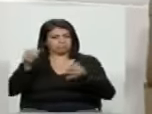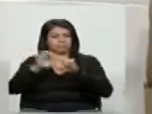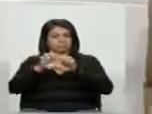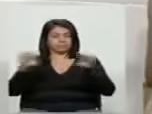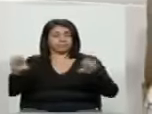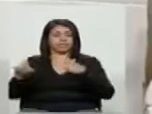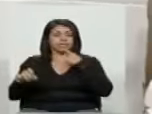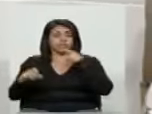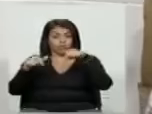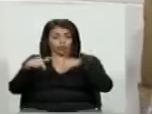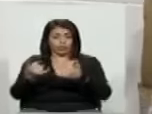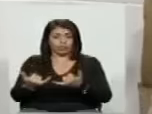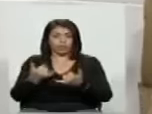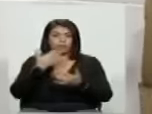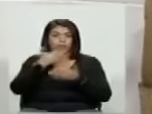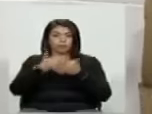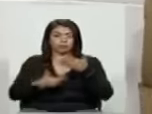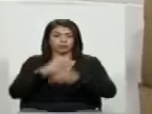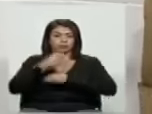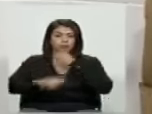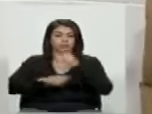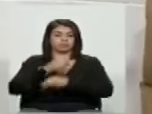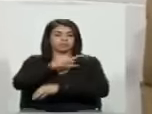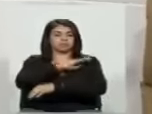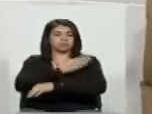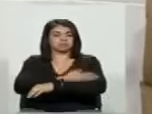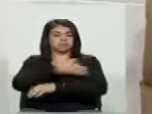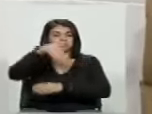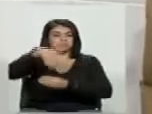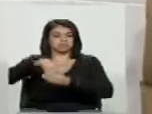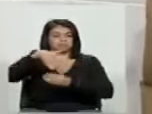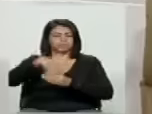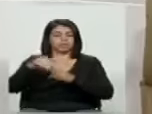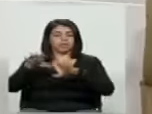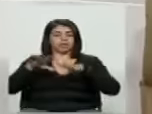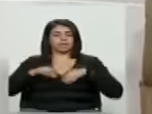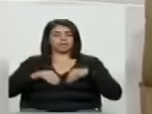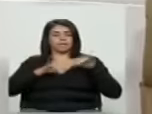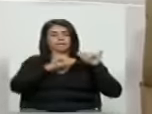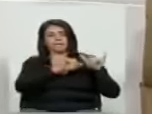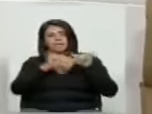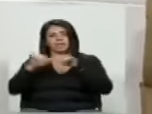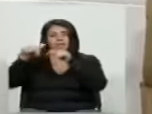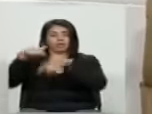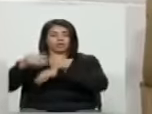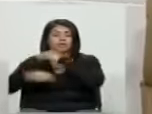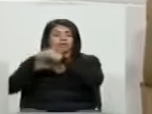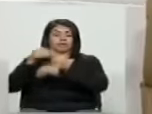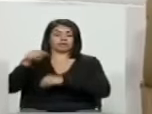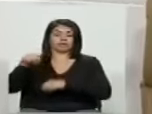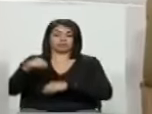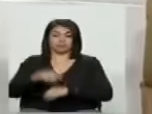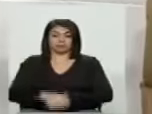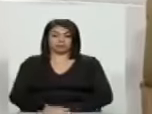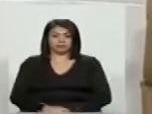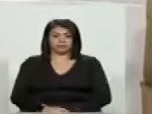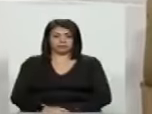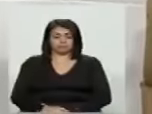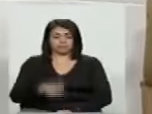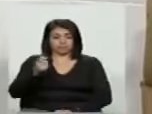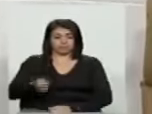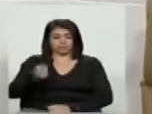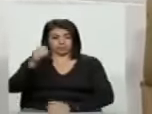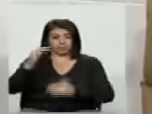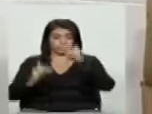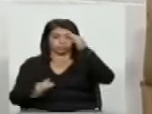propuso hacer, y el Poder Electoral lo aceptó, lo mismo que hoy está haciendo el